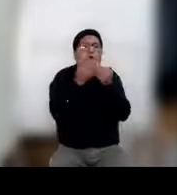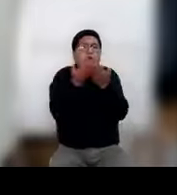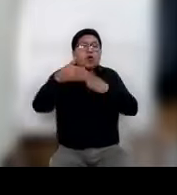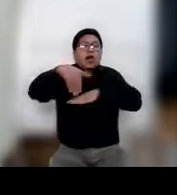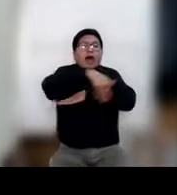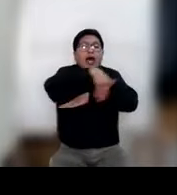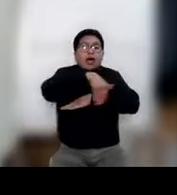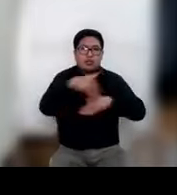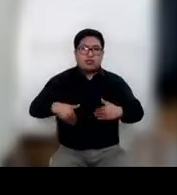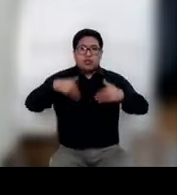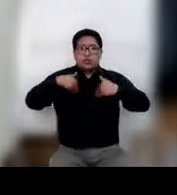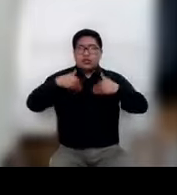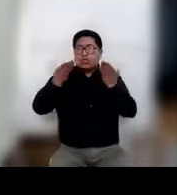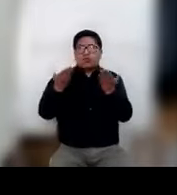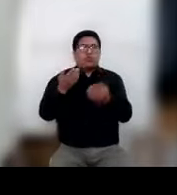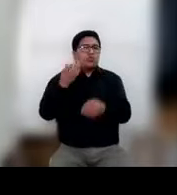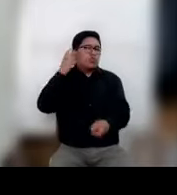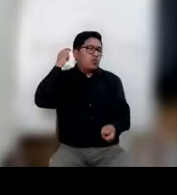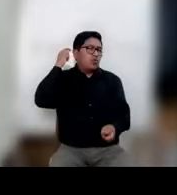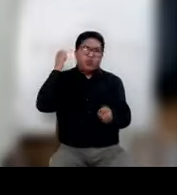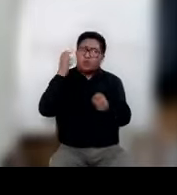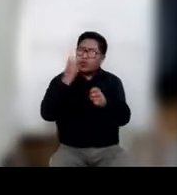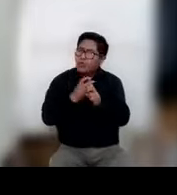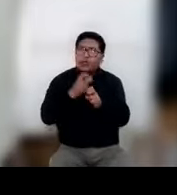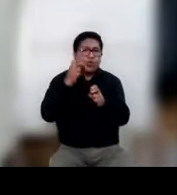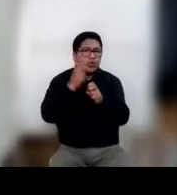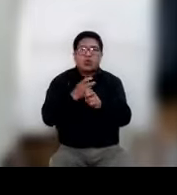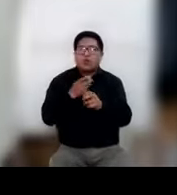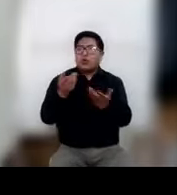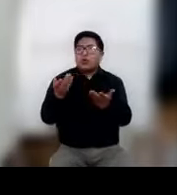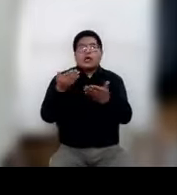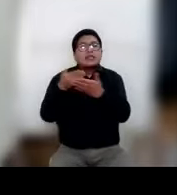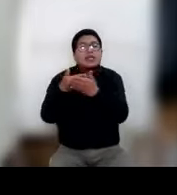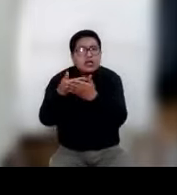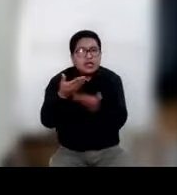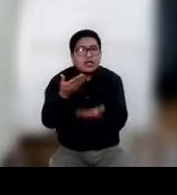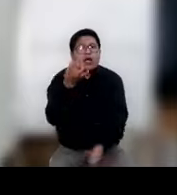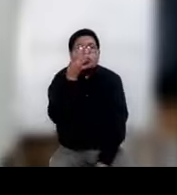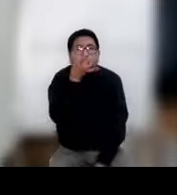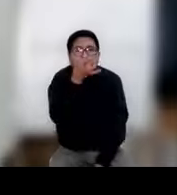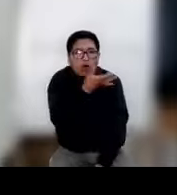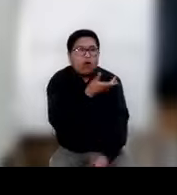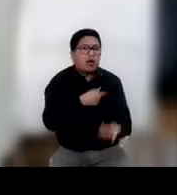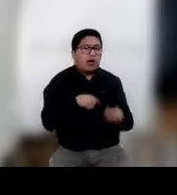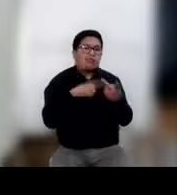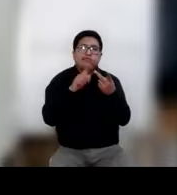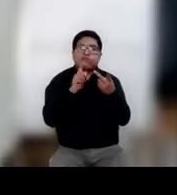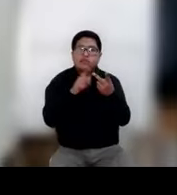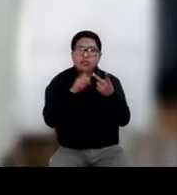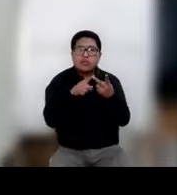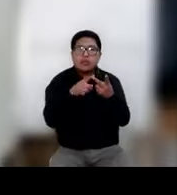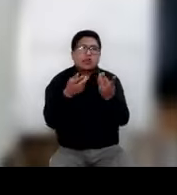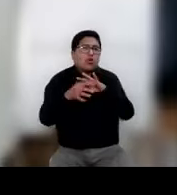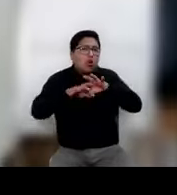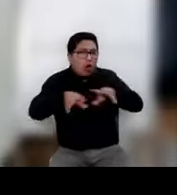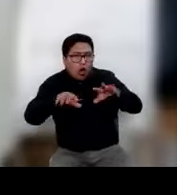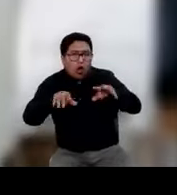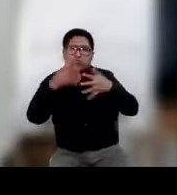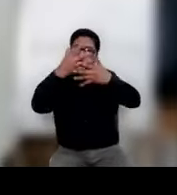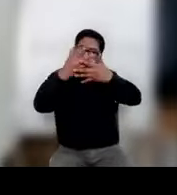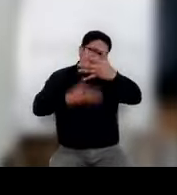porque son los que están más próximos al tema de la drogadicción al tema de la delincuencia y demás cuestiones